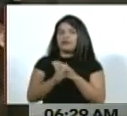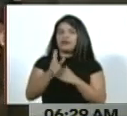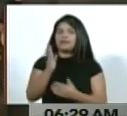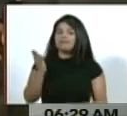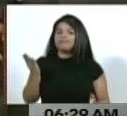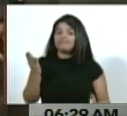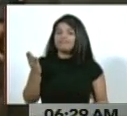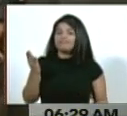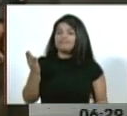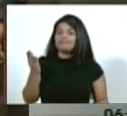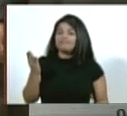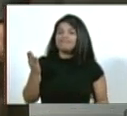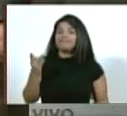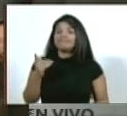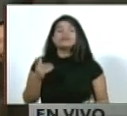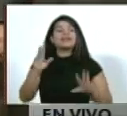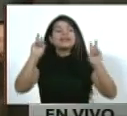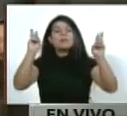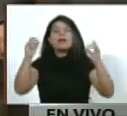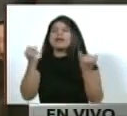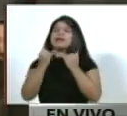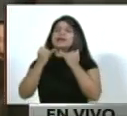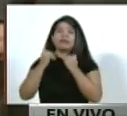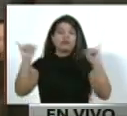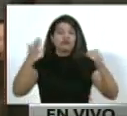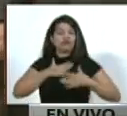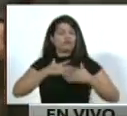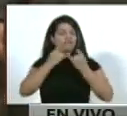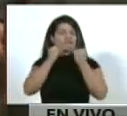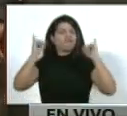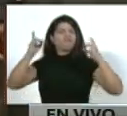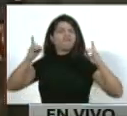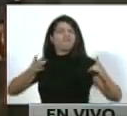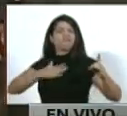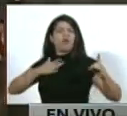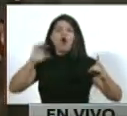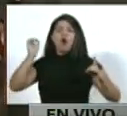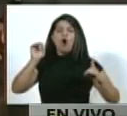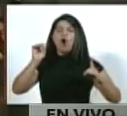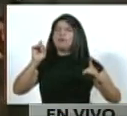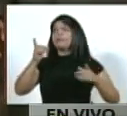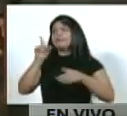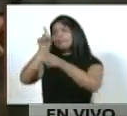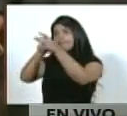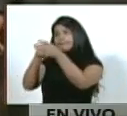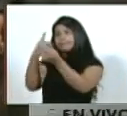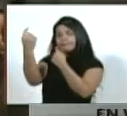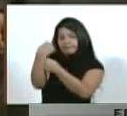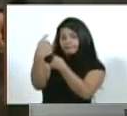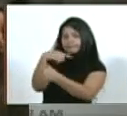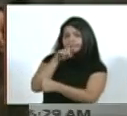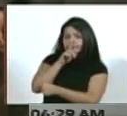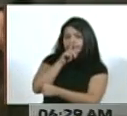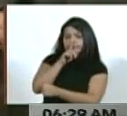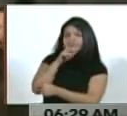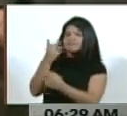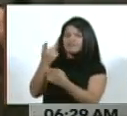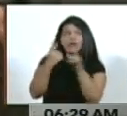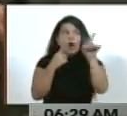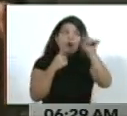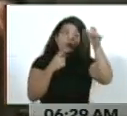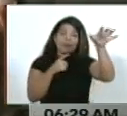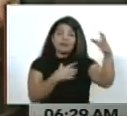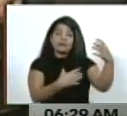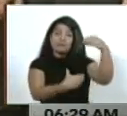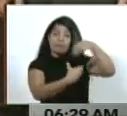Se sigue debatiendo la independencia o el colonialismo, el imperialismo.